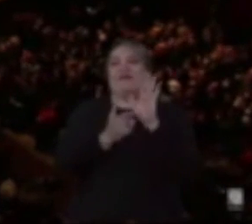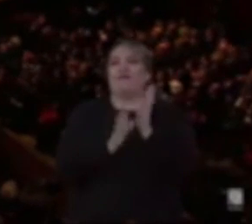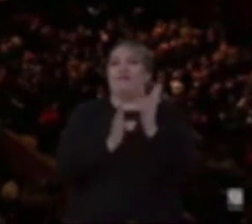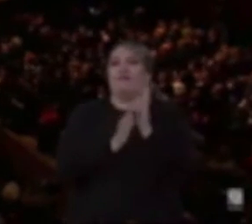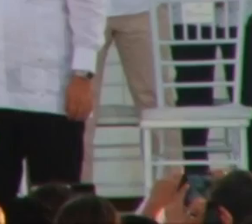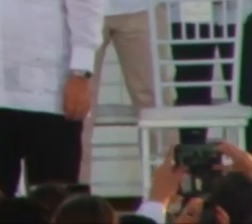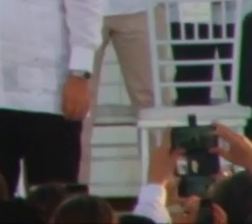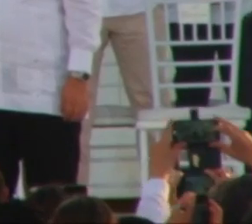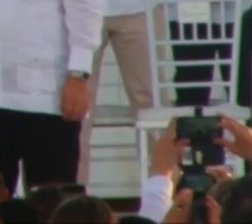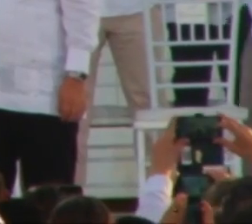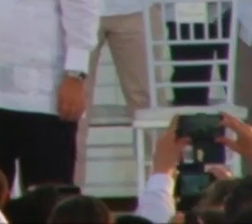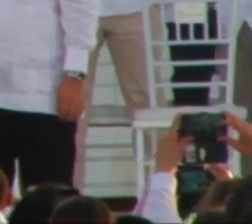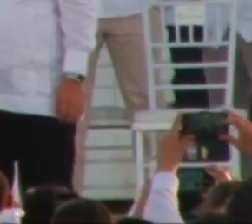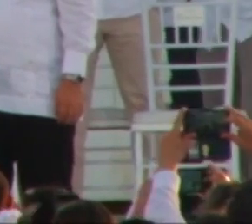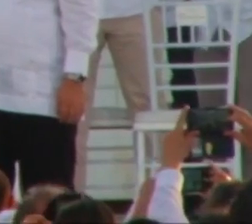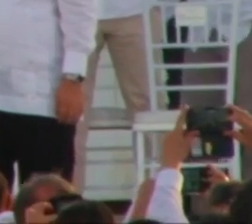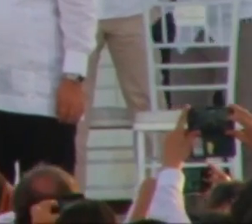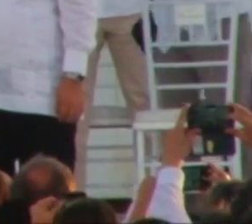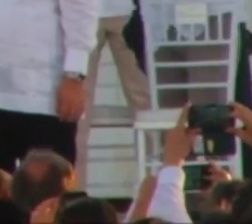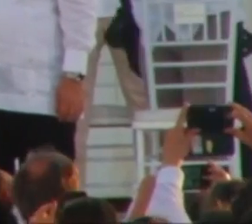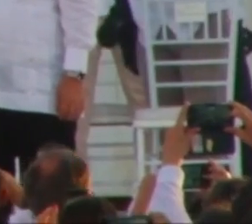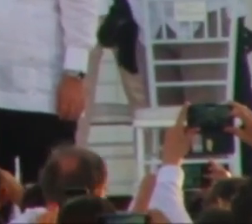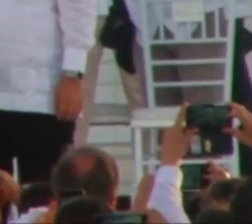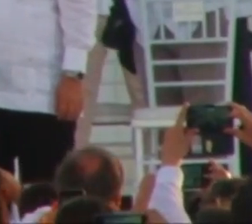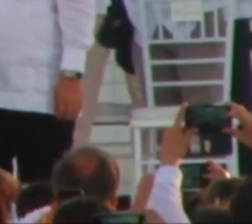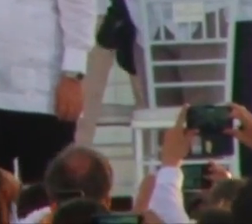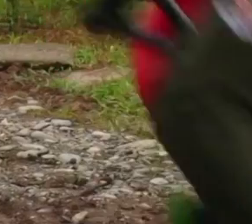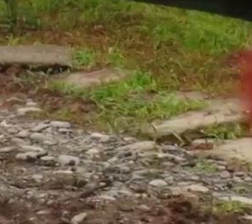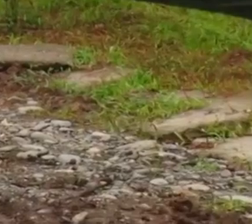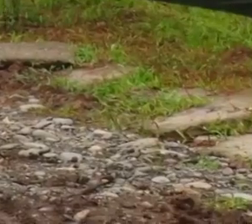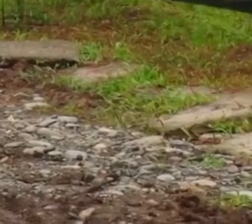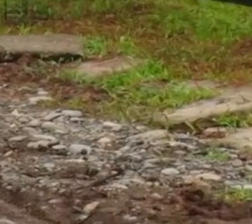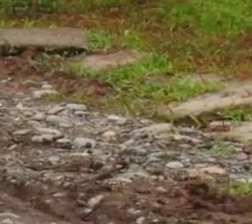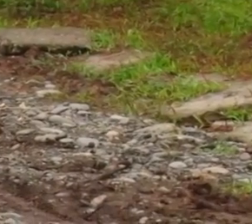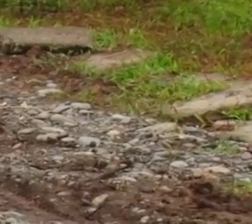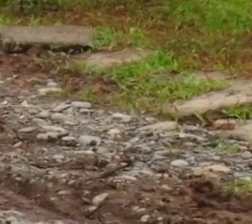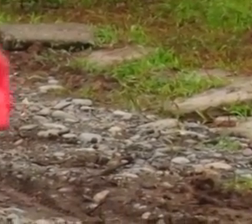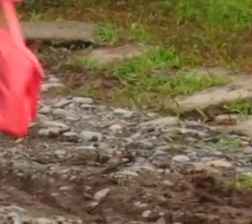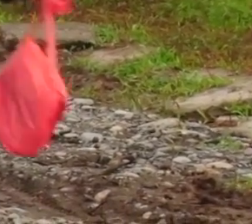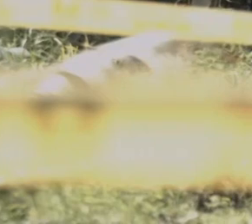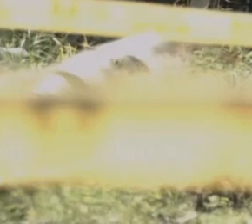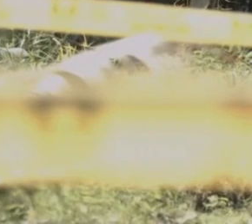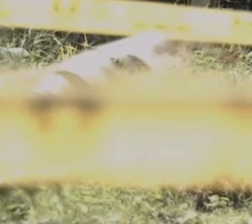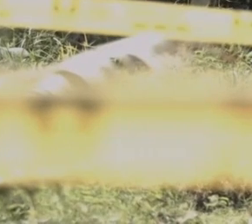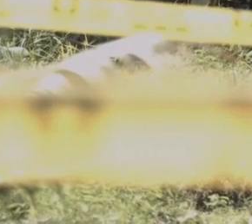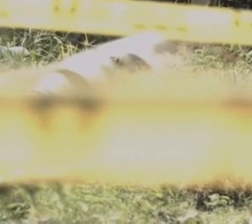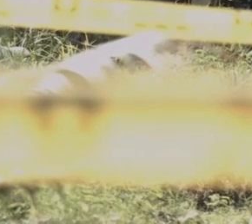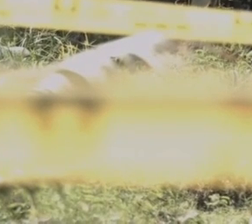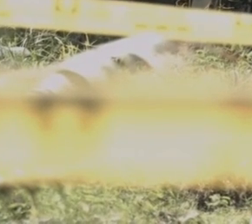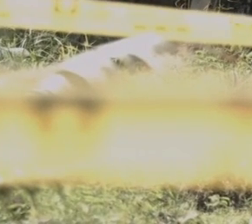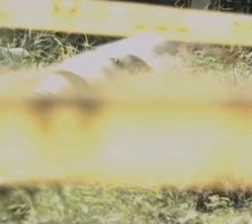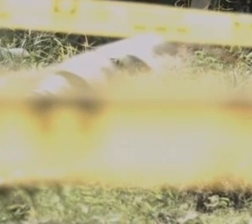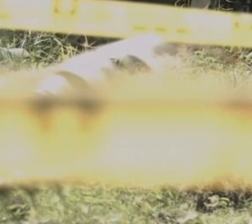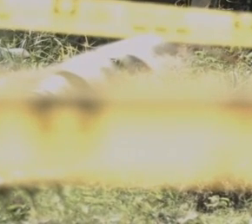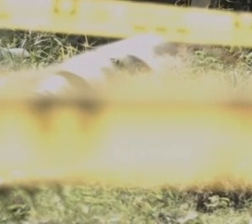de la Verdad, creada en 2016, luego del acuerdo de paz, y ante la que se consignaron los crímenes por más de